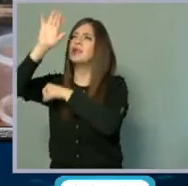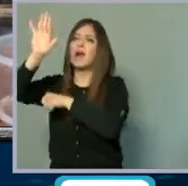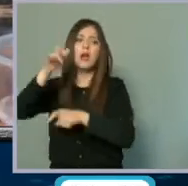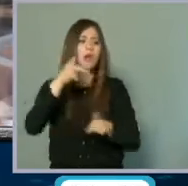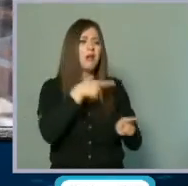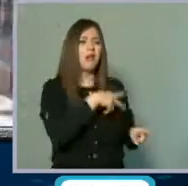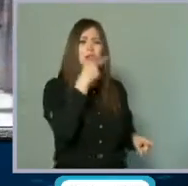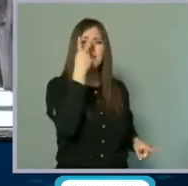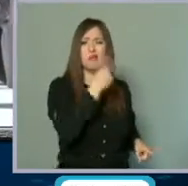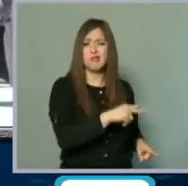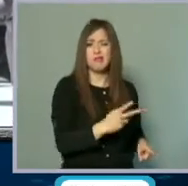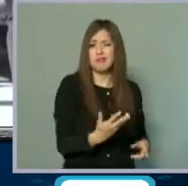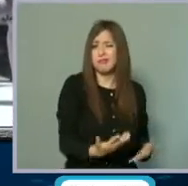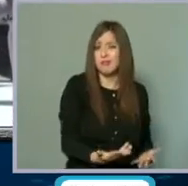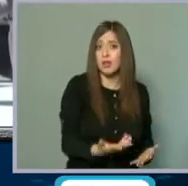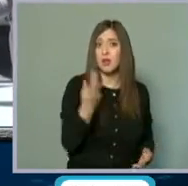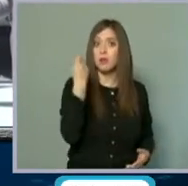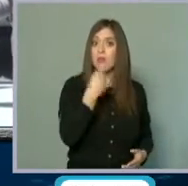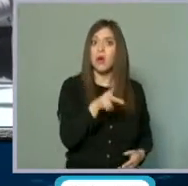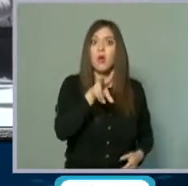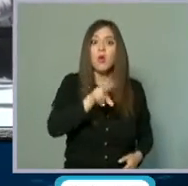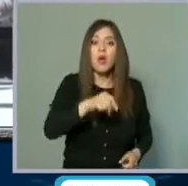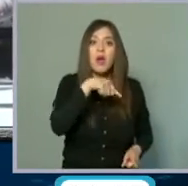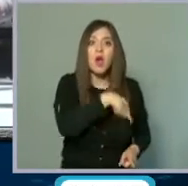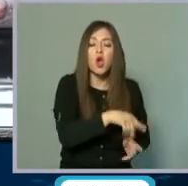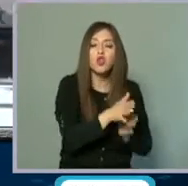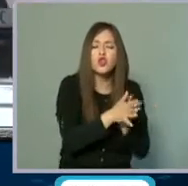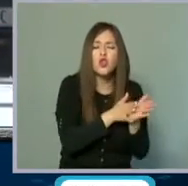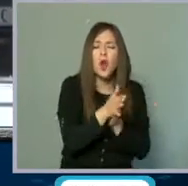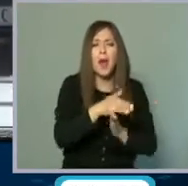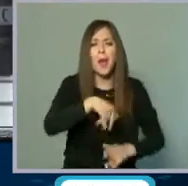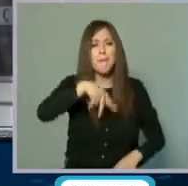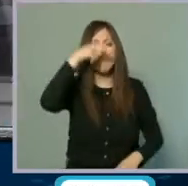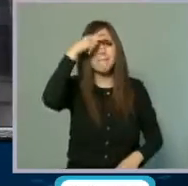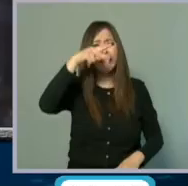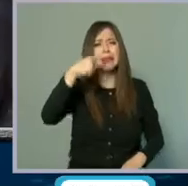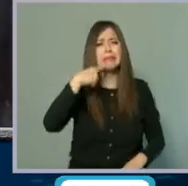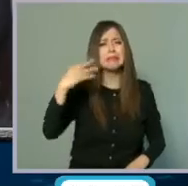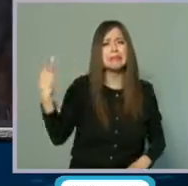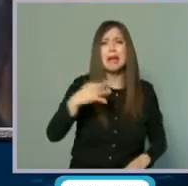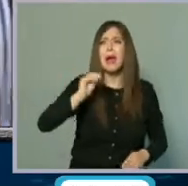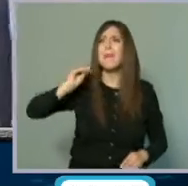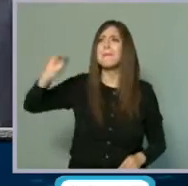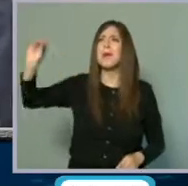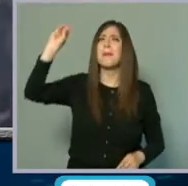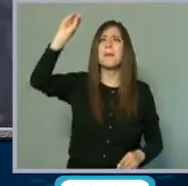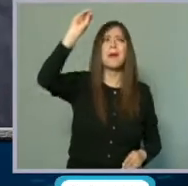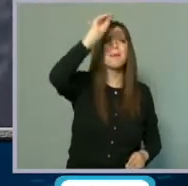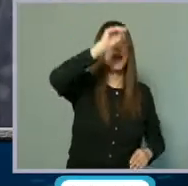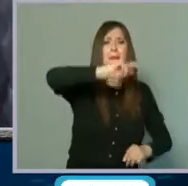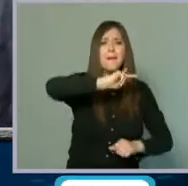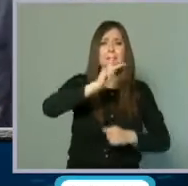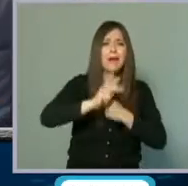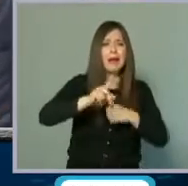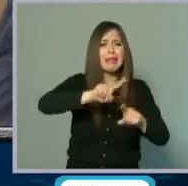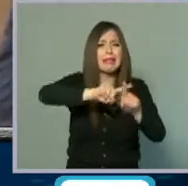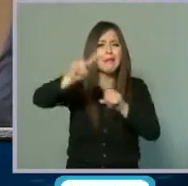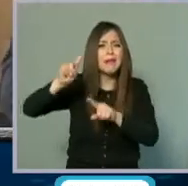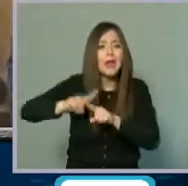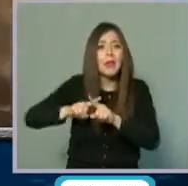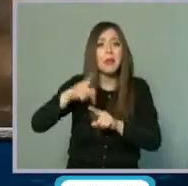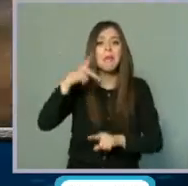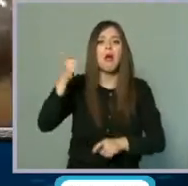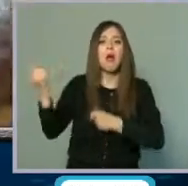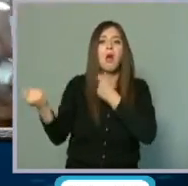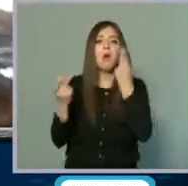porque nosotros somos productores de chocolate y de muy buen chocolate que se va a varias partes del mundo, pero lo desconocemos. No, totalmente, pues eso es lo que nos